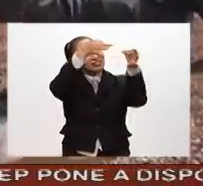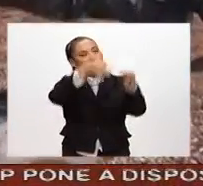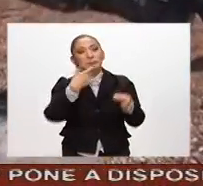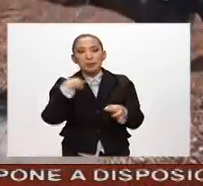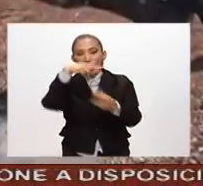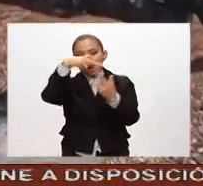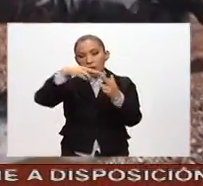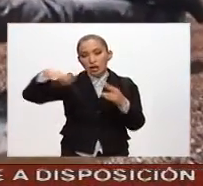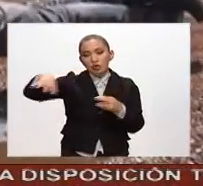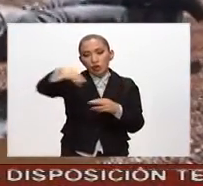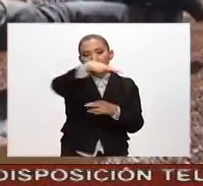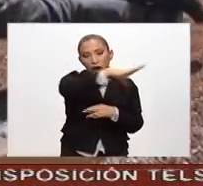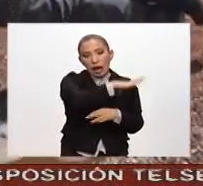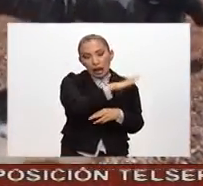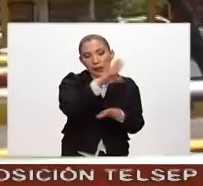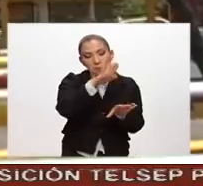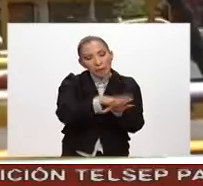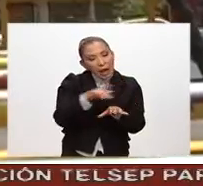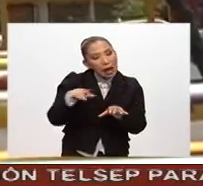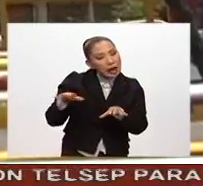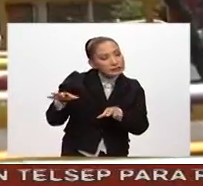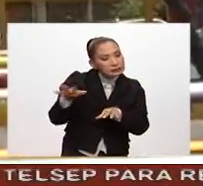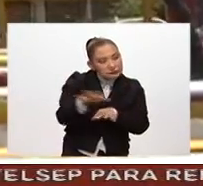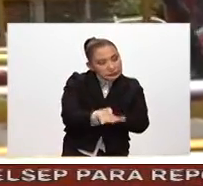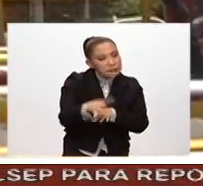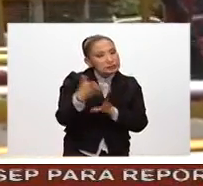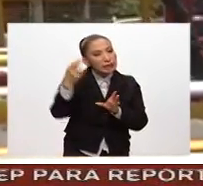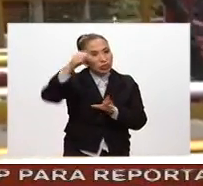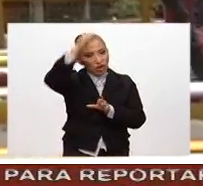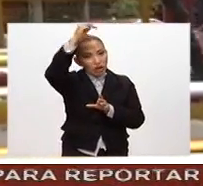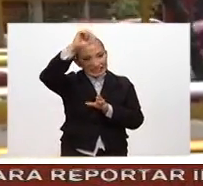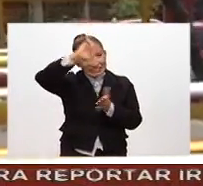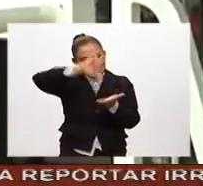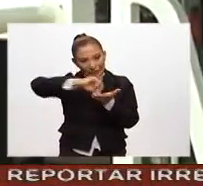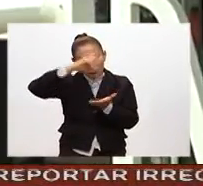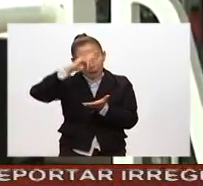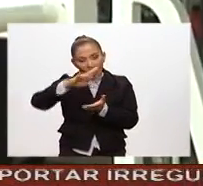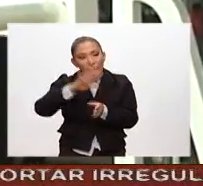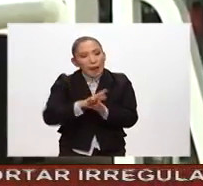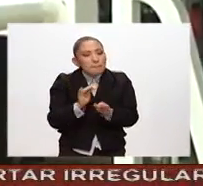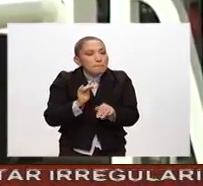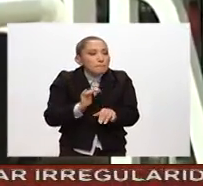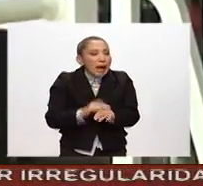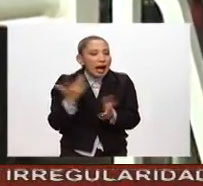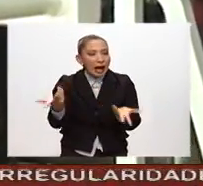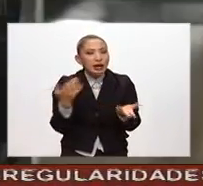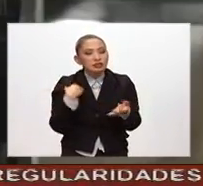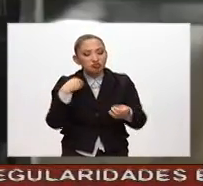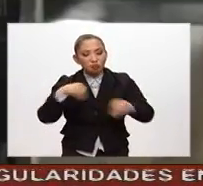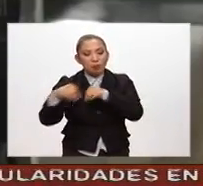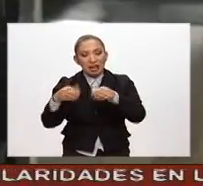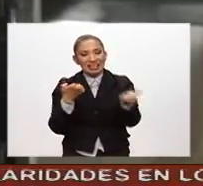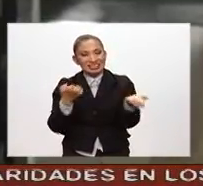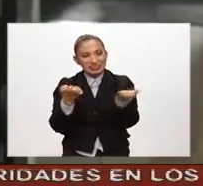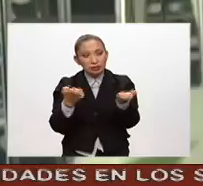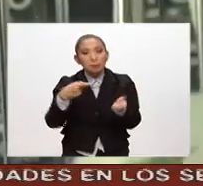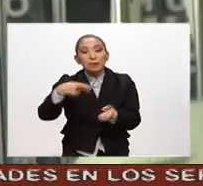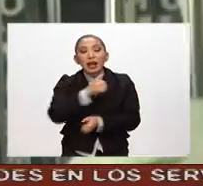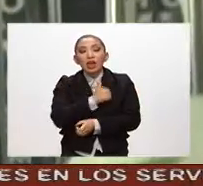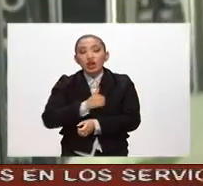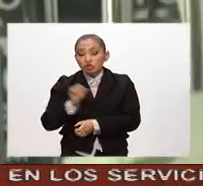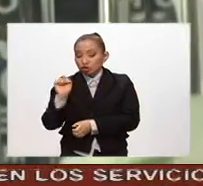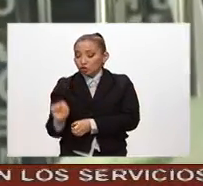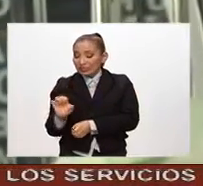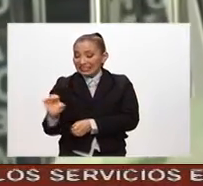nivel regional. Sí hay una tendencia, hacia el norte y centro del país hay un poco más de tendencia a moverse. Desafortunadamente